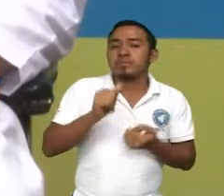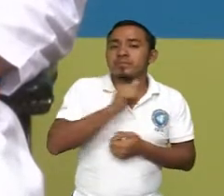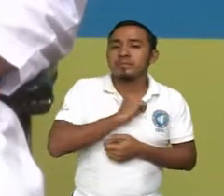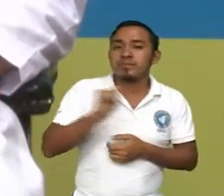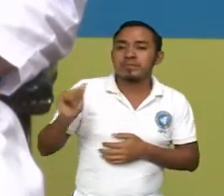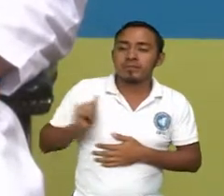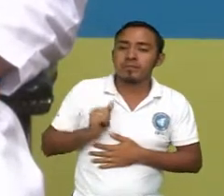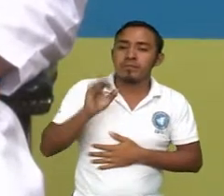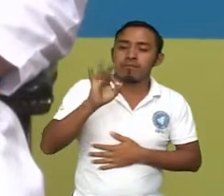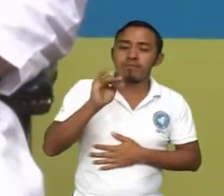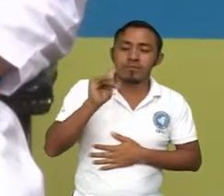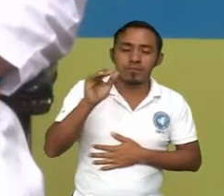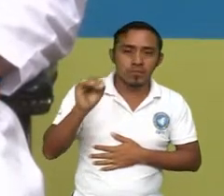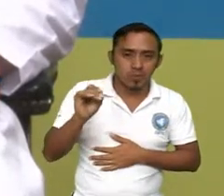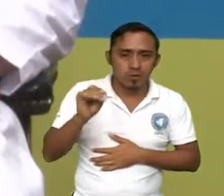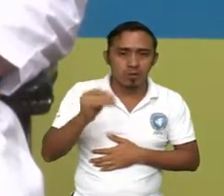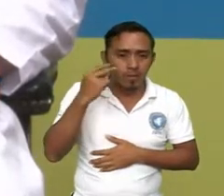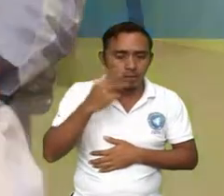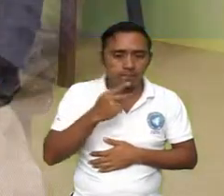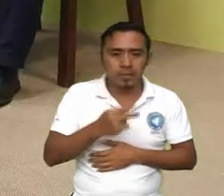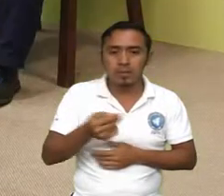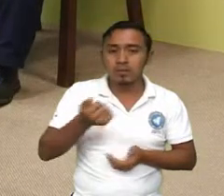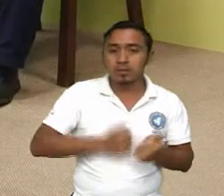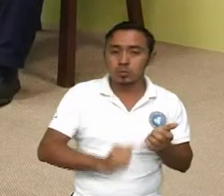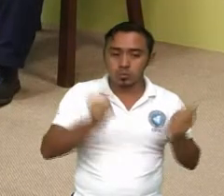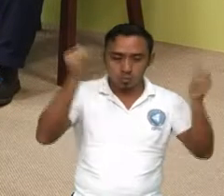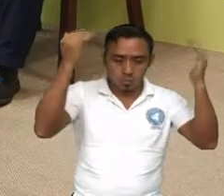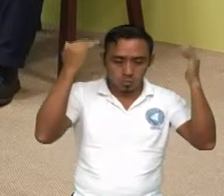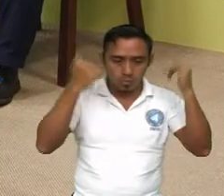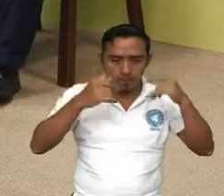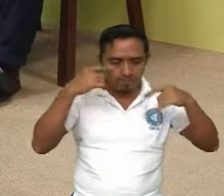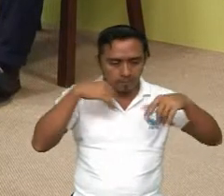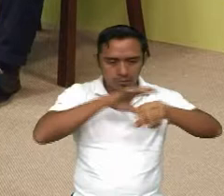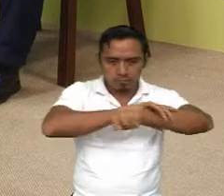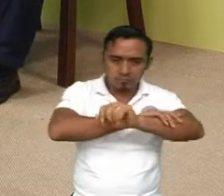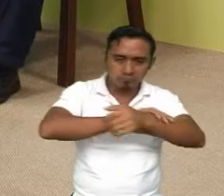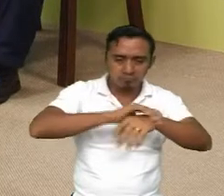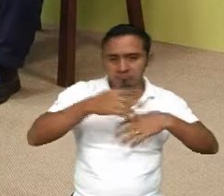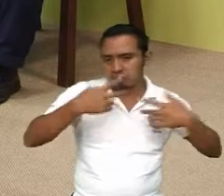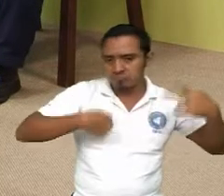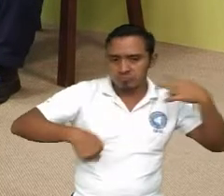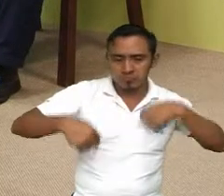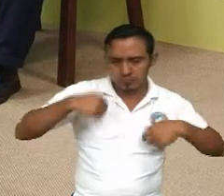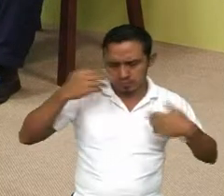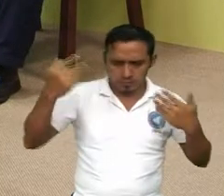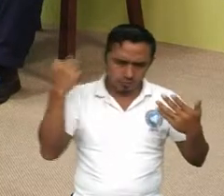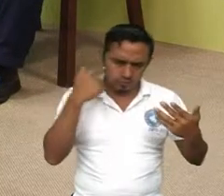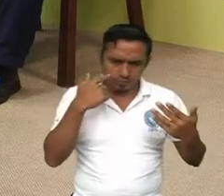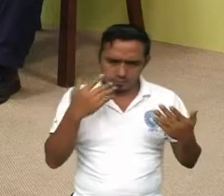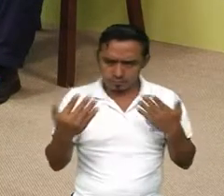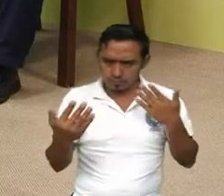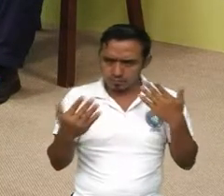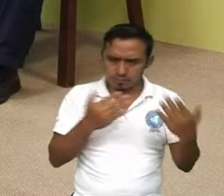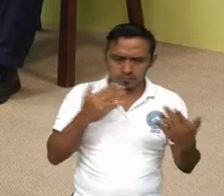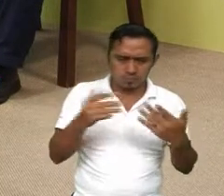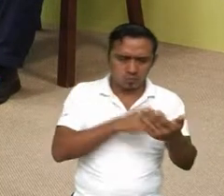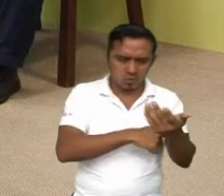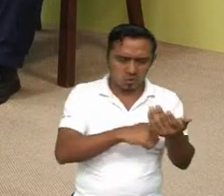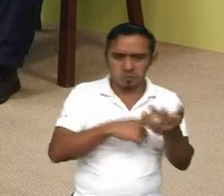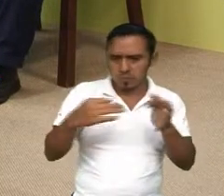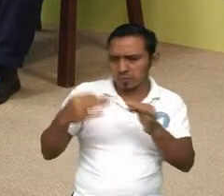que hacen los padres buenos bañamos a nuestros hijos revisar los verdad comparar siempre entre una extremidad y